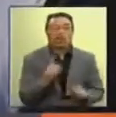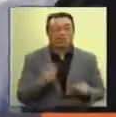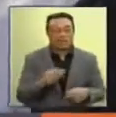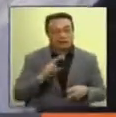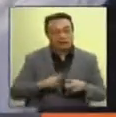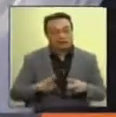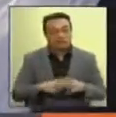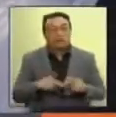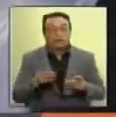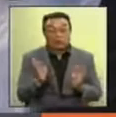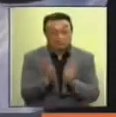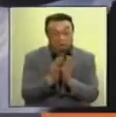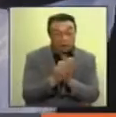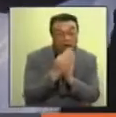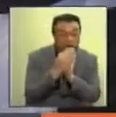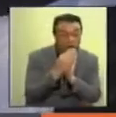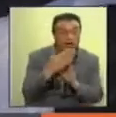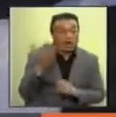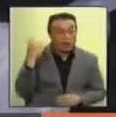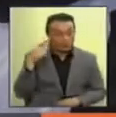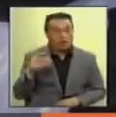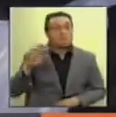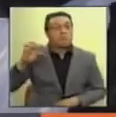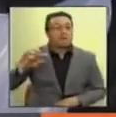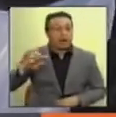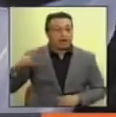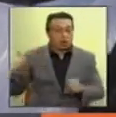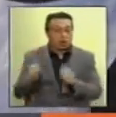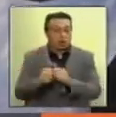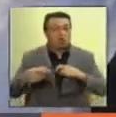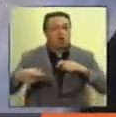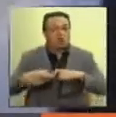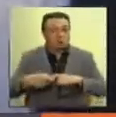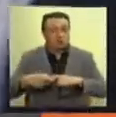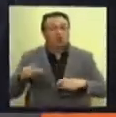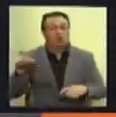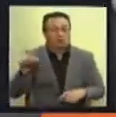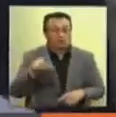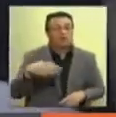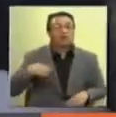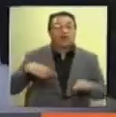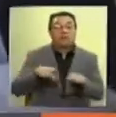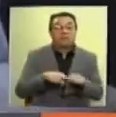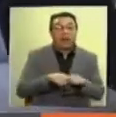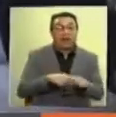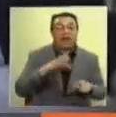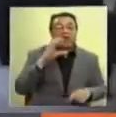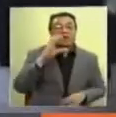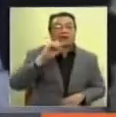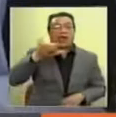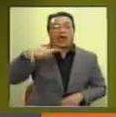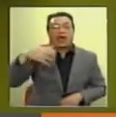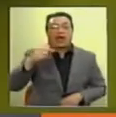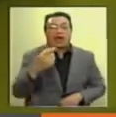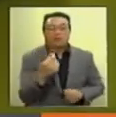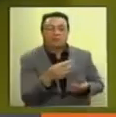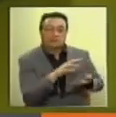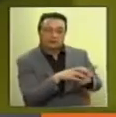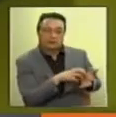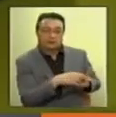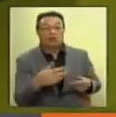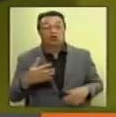sándwiches al comienzo los hacía mi papá junto con su señora, mi hermana estaba en la caja. A mí me